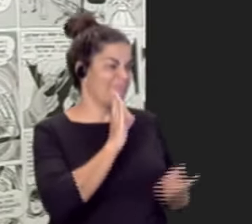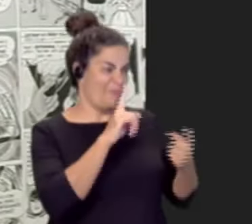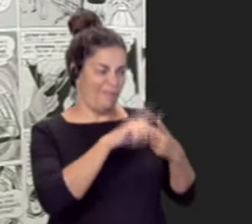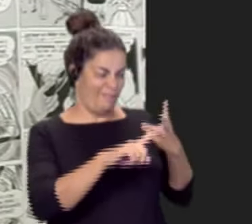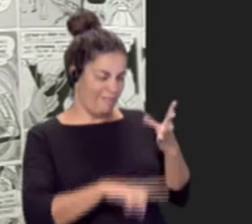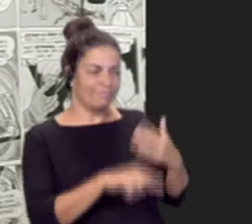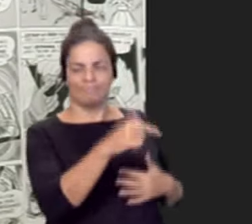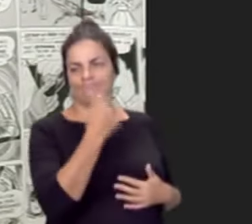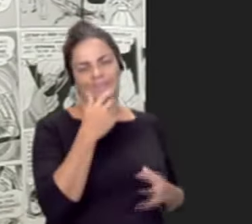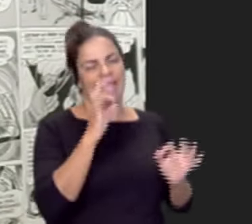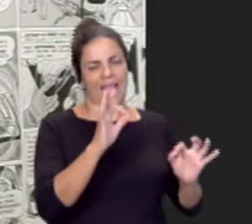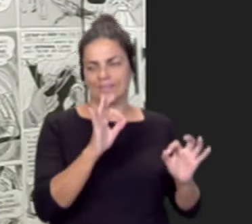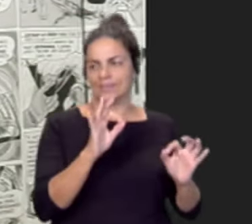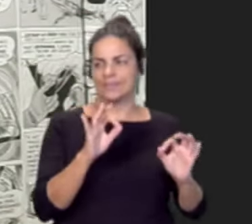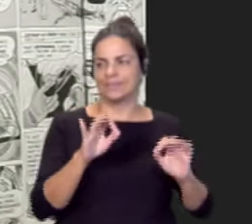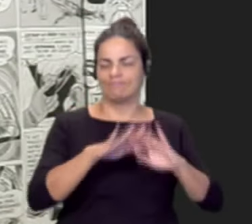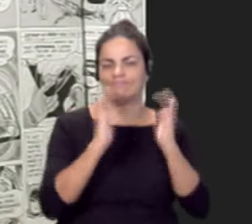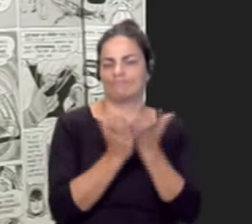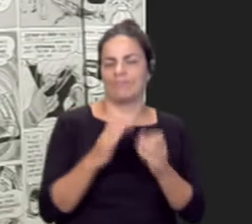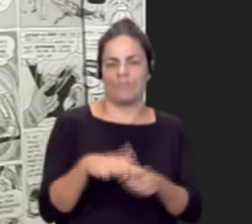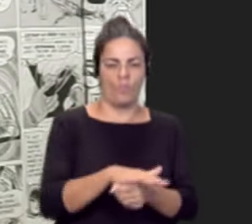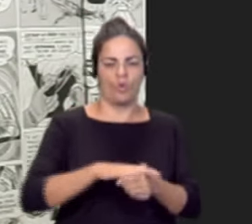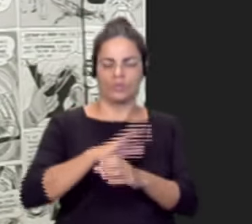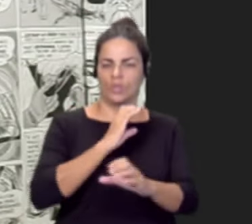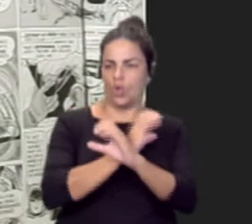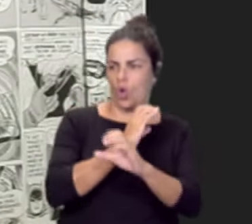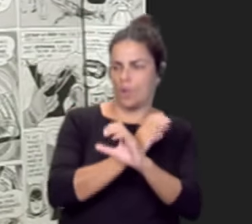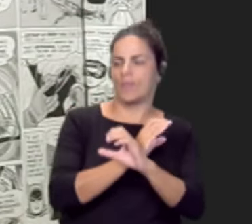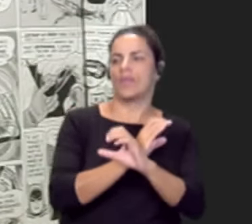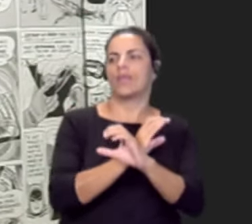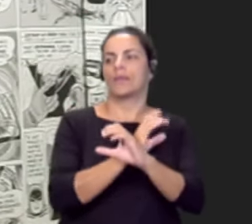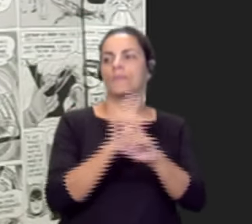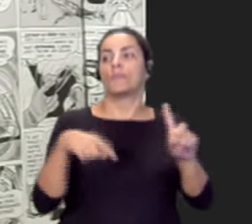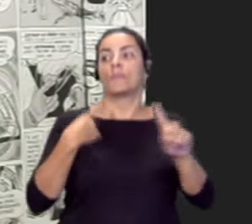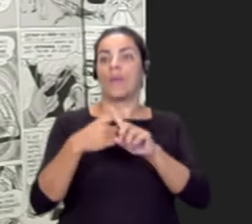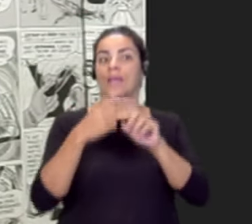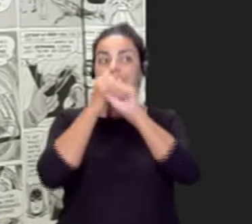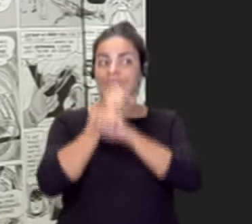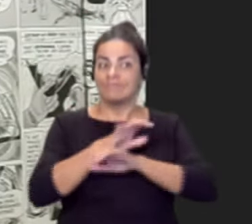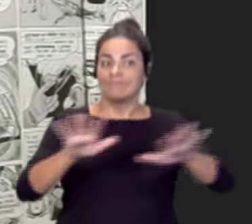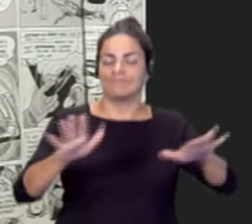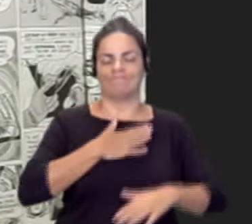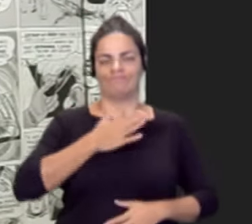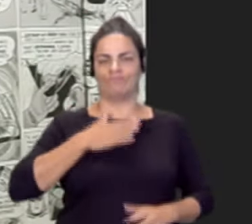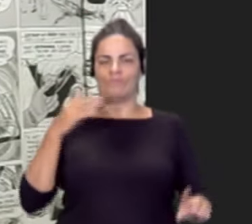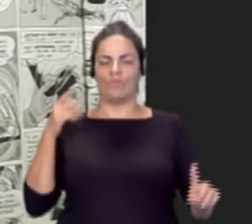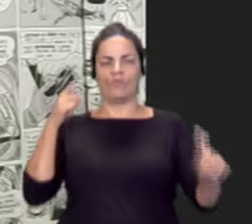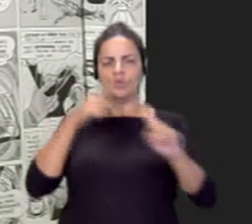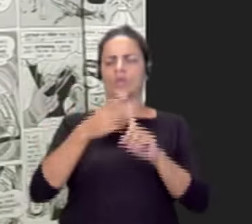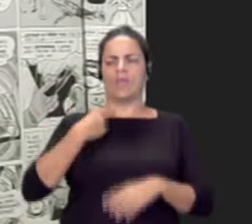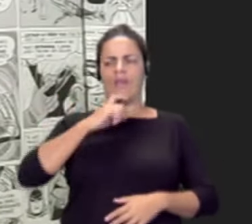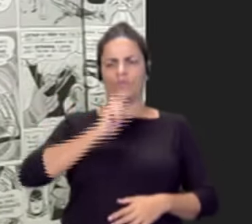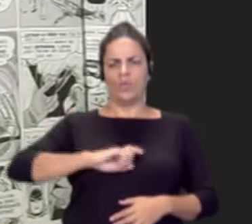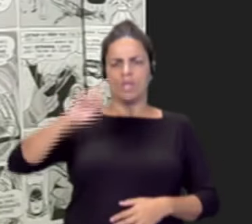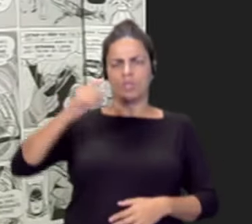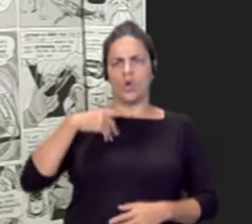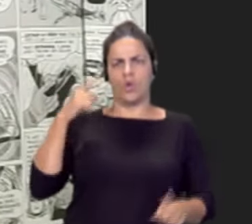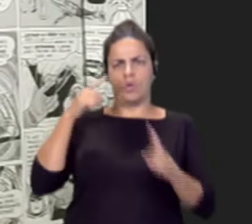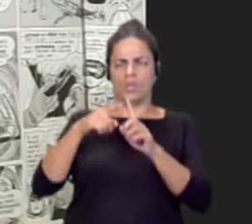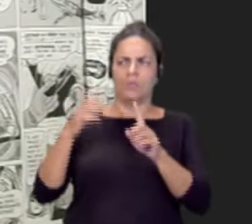parte de lo que es el mundo del cómic y de la y divulgarlos, la tarea que nos hemos propuesto la Fundación desde hace ya, pues